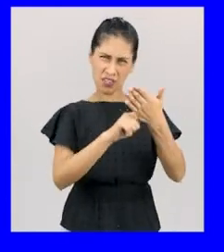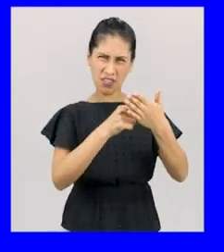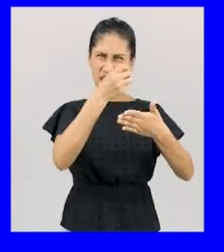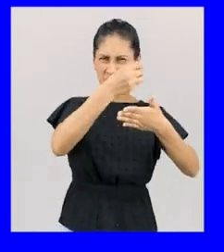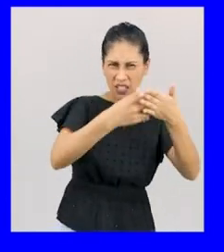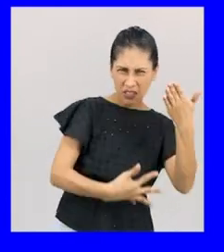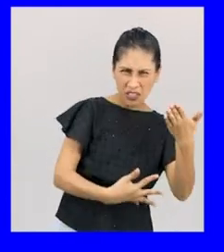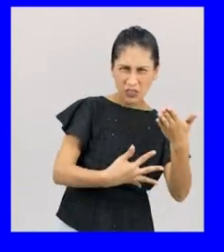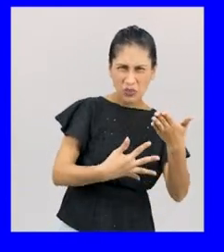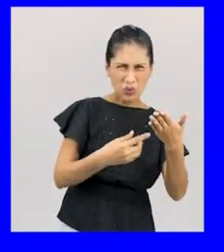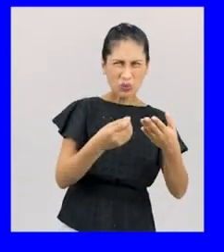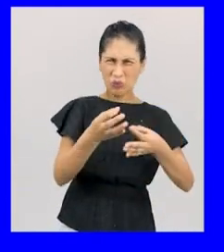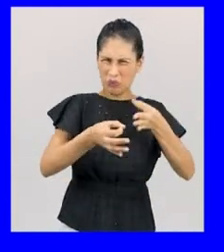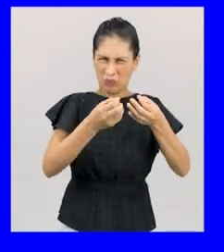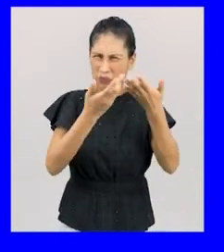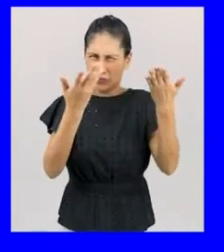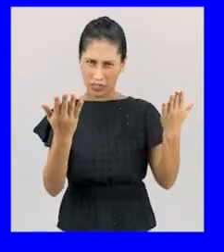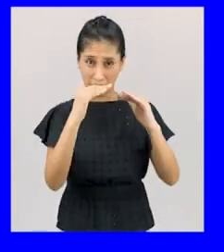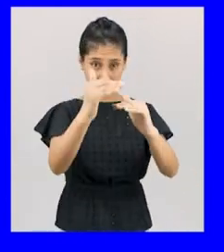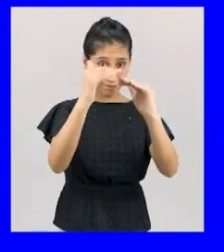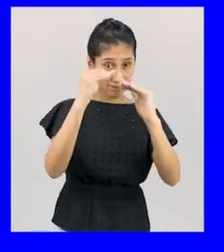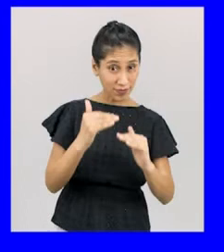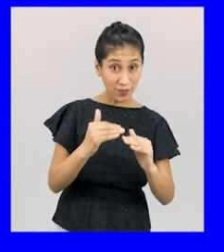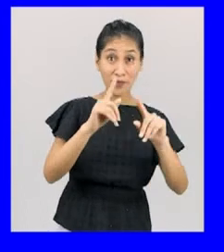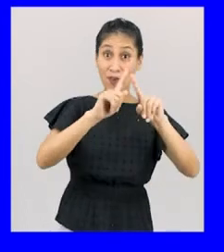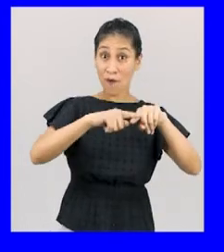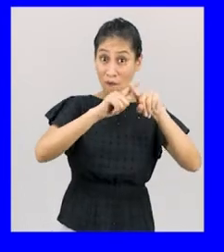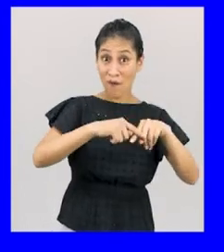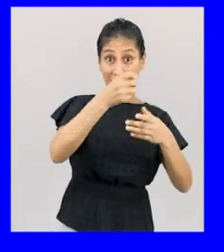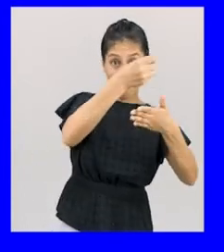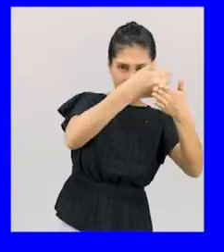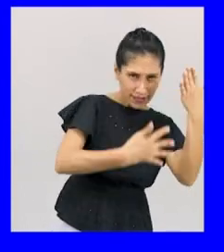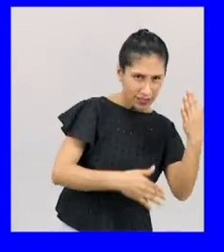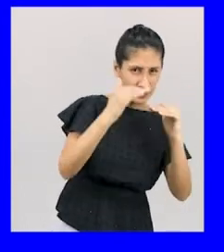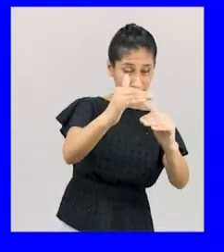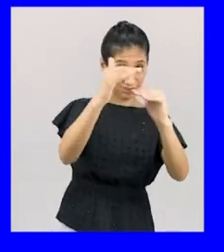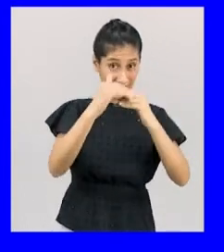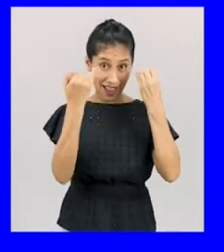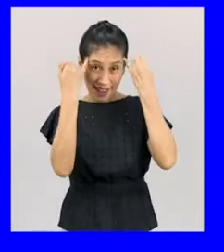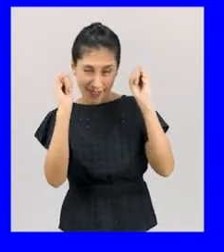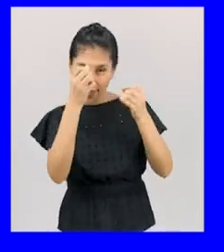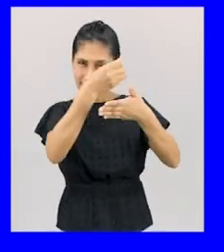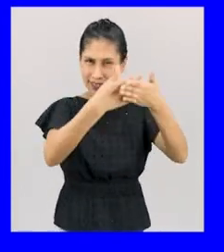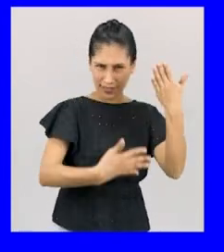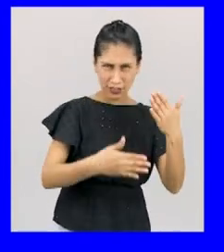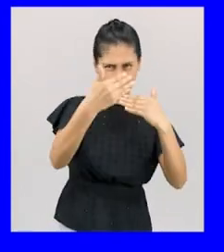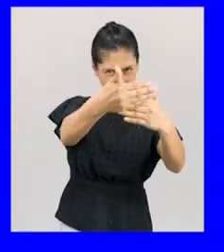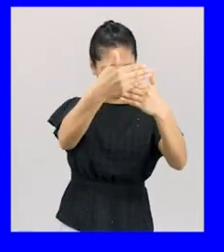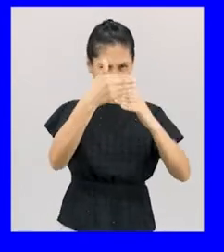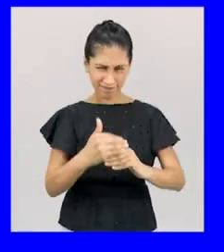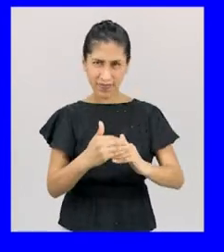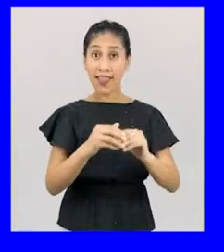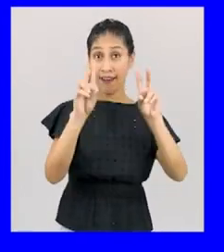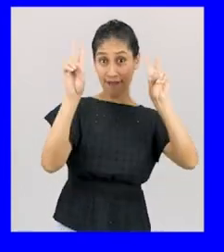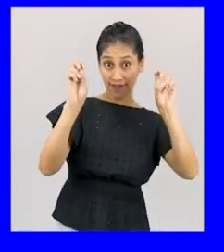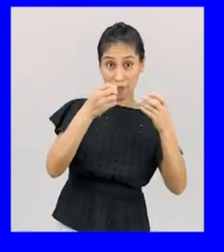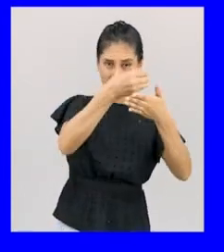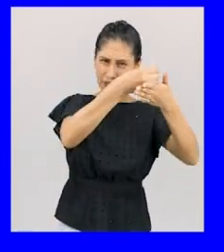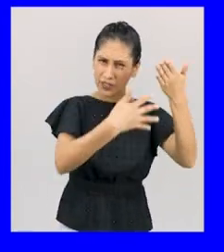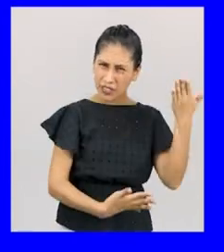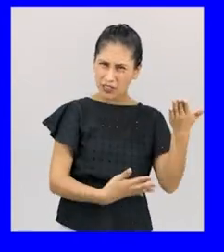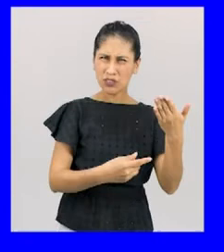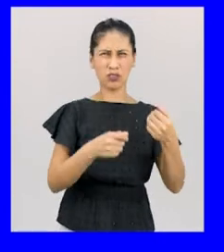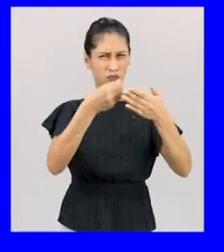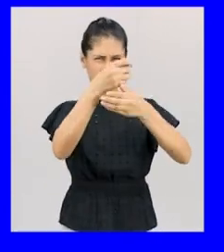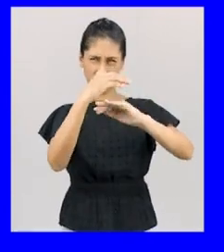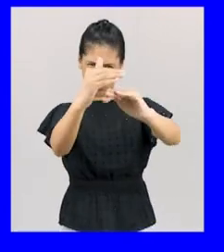texto, según el texto, la idea del texto, el tema del texto, de qué trata la historia